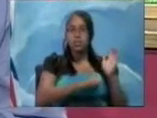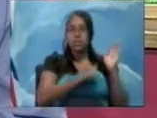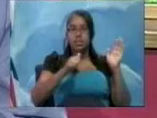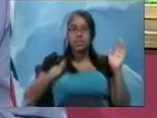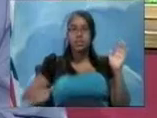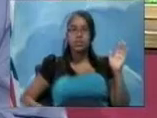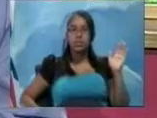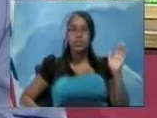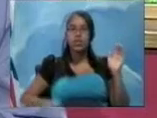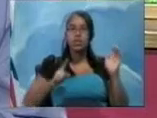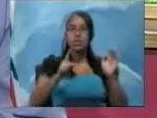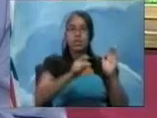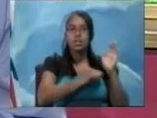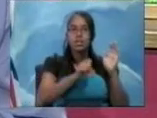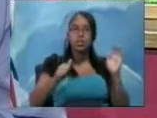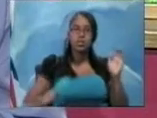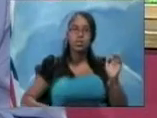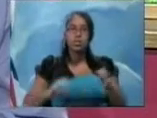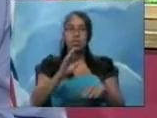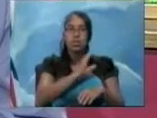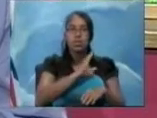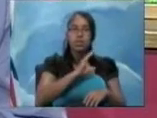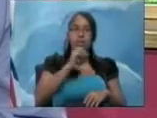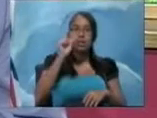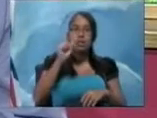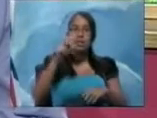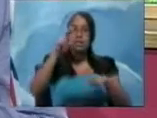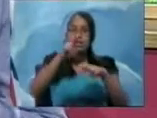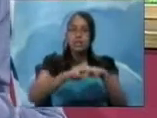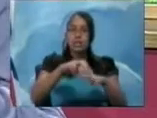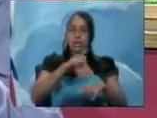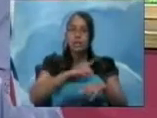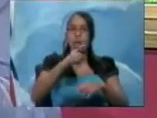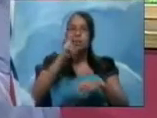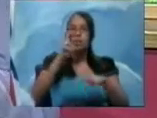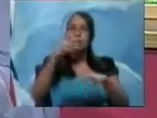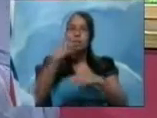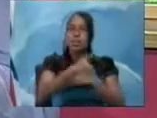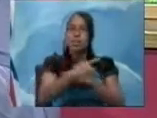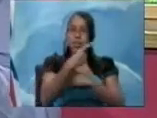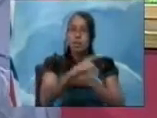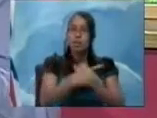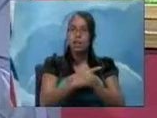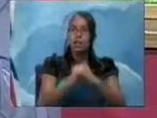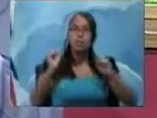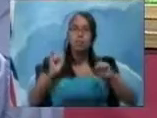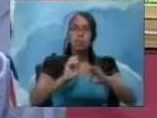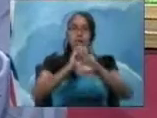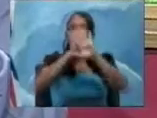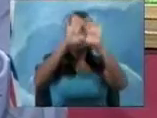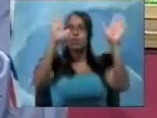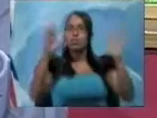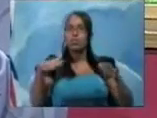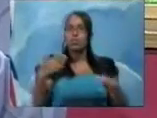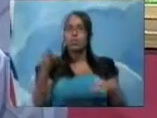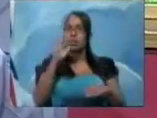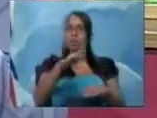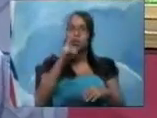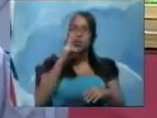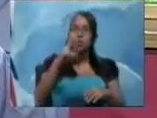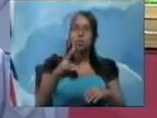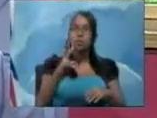dijo el señor a mi Señor Siéntate a mi diestra maravilloso lo que estamos viendo